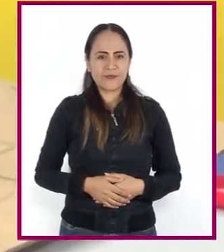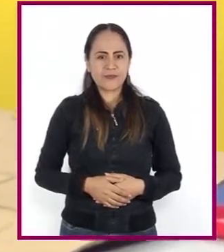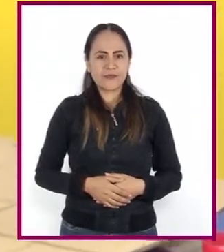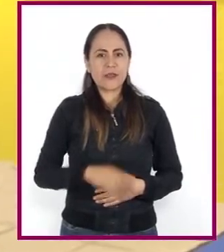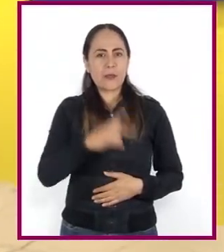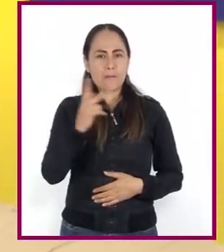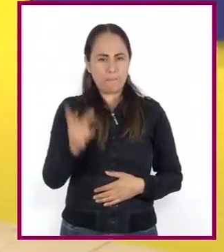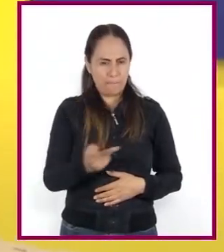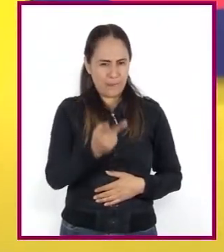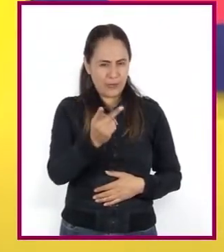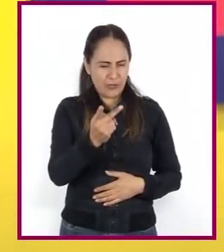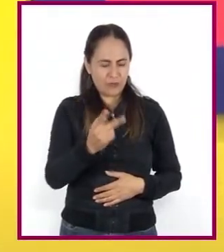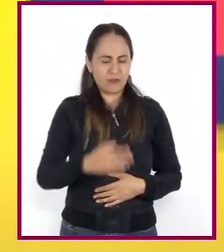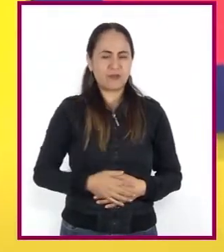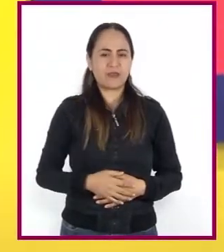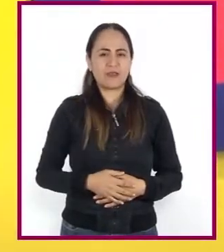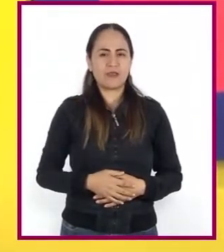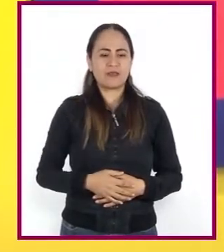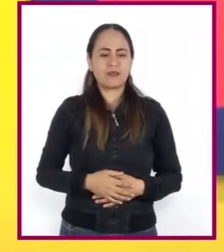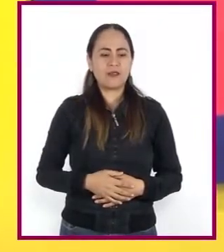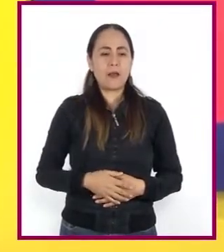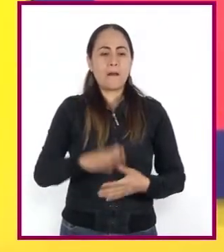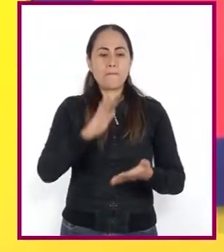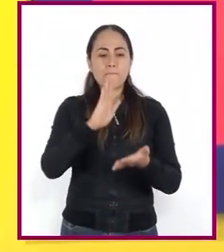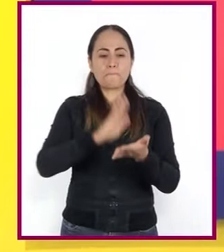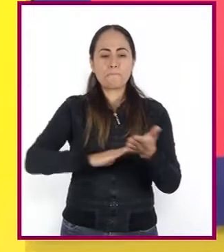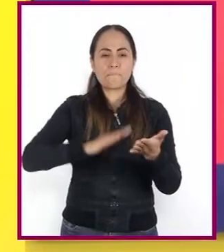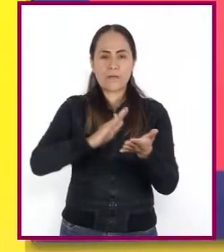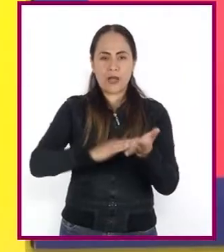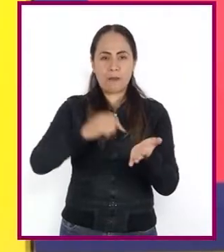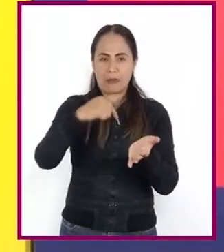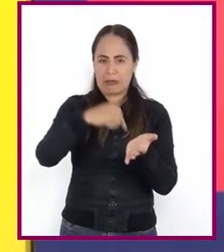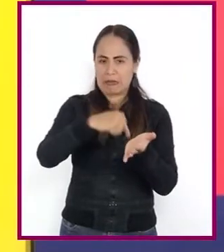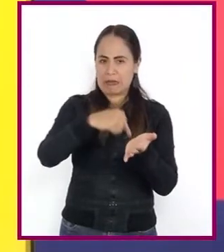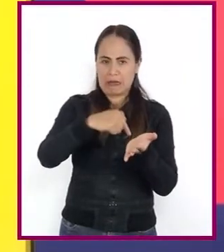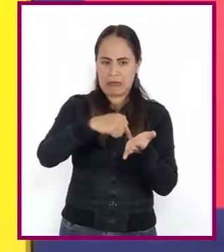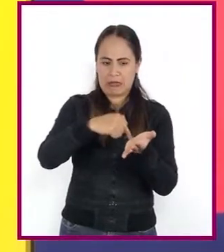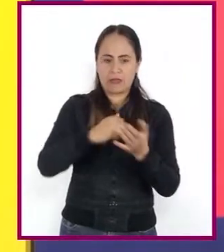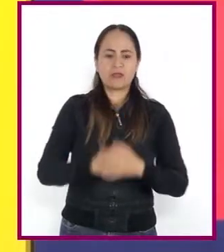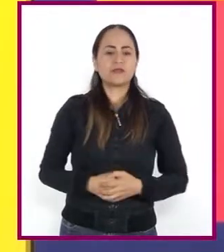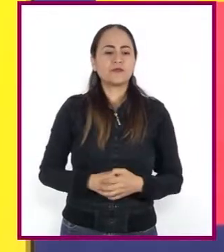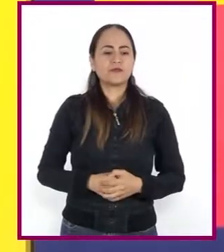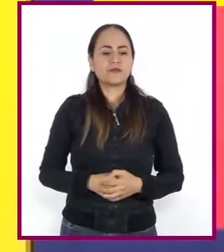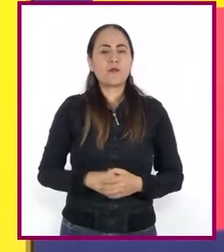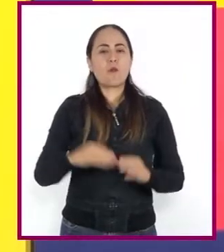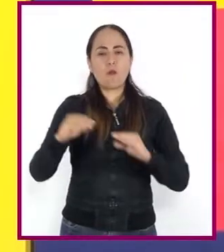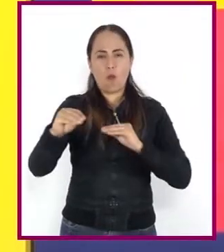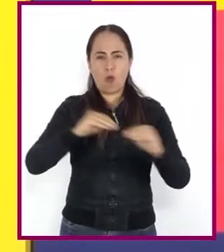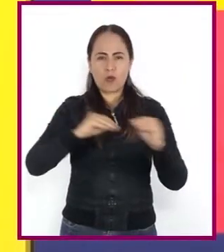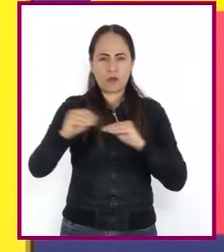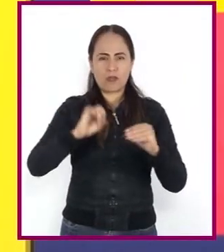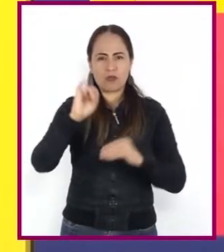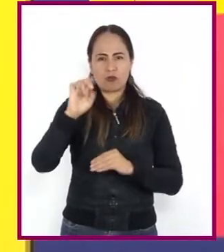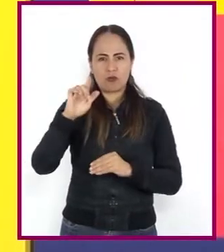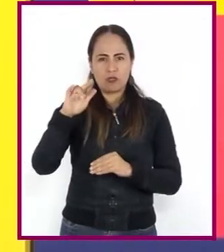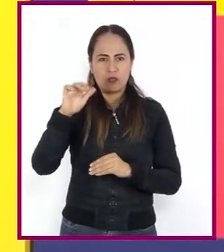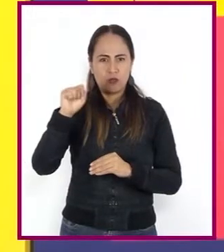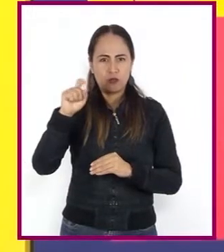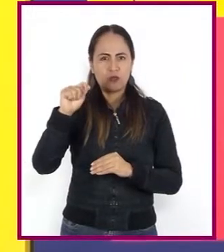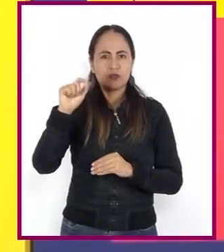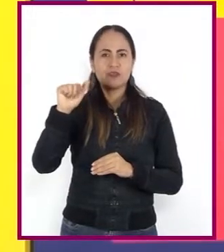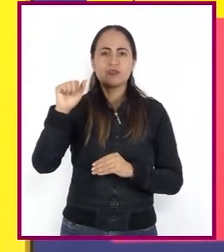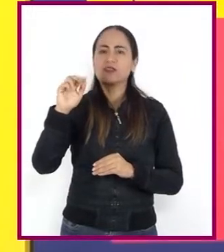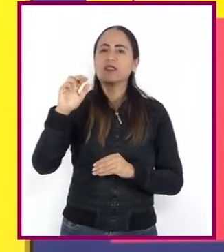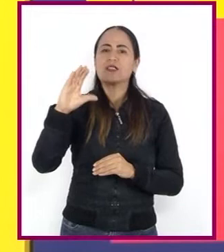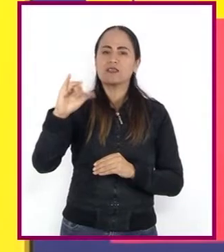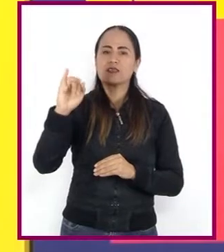La pregunta es, nombre del documento que legitima los principios del movimiento de Ilustración y